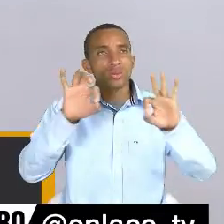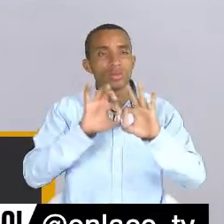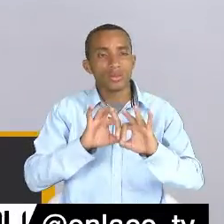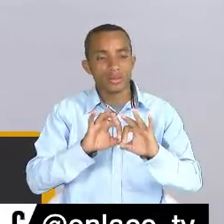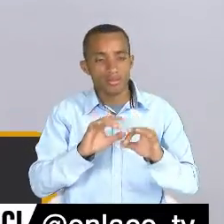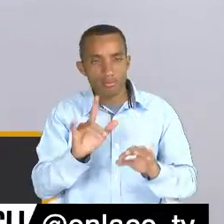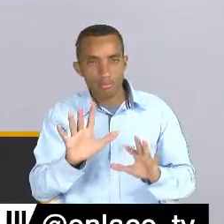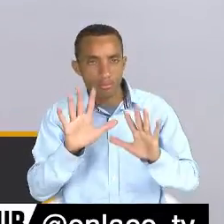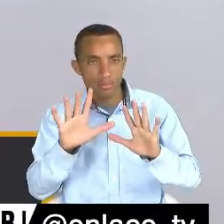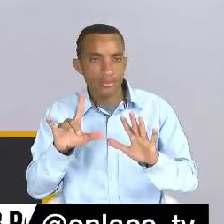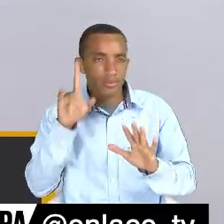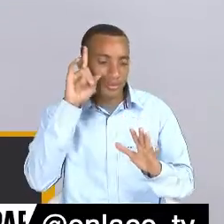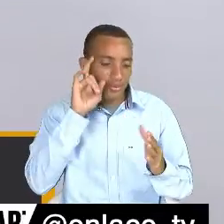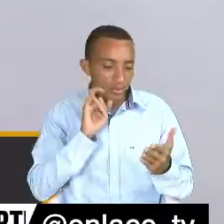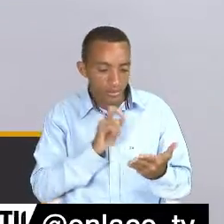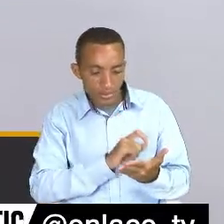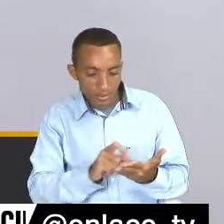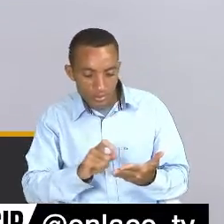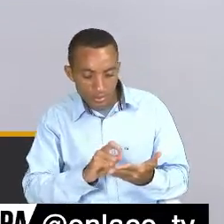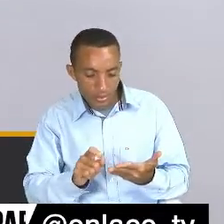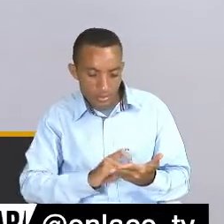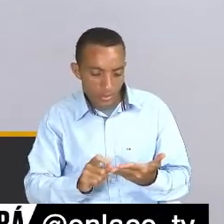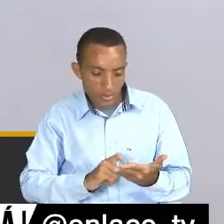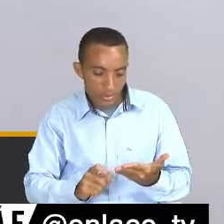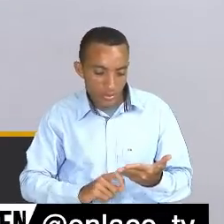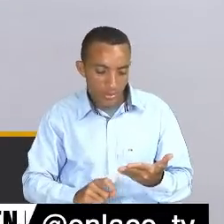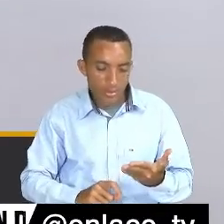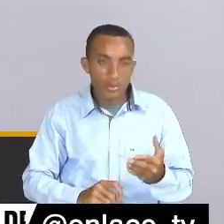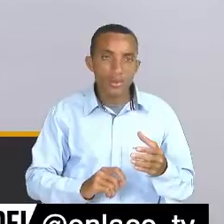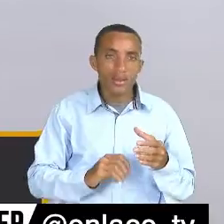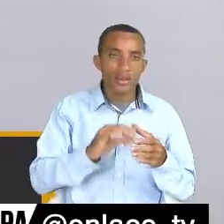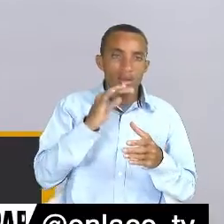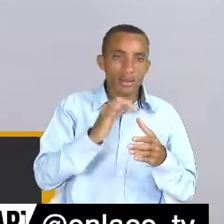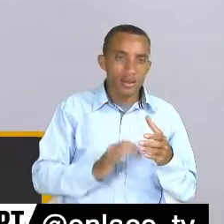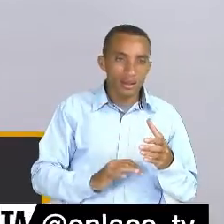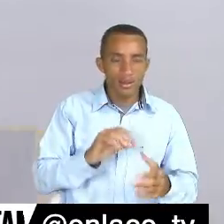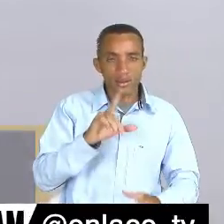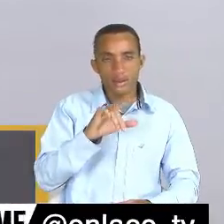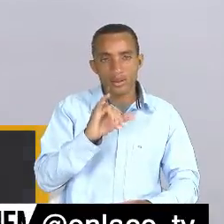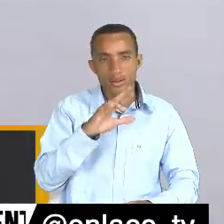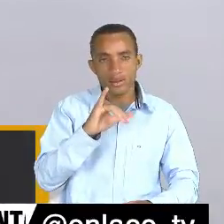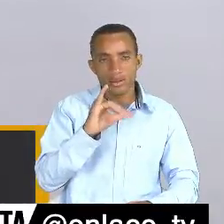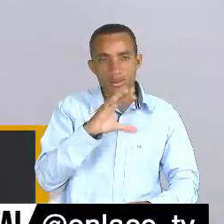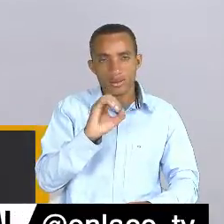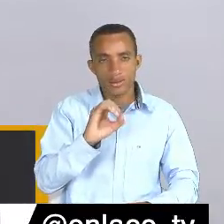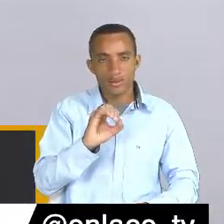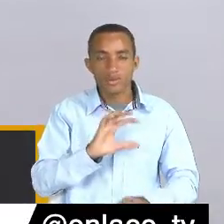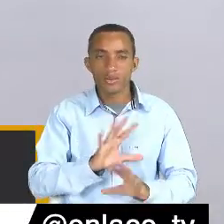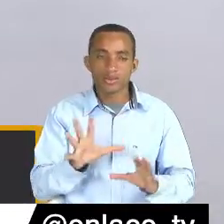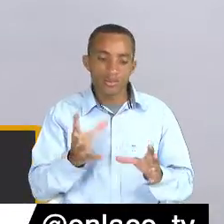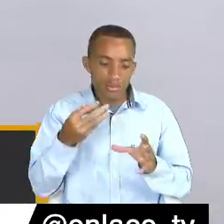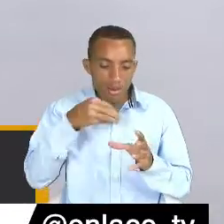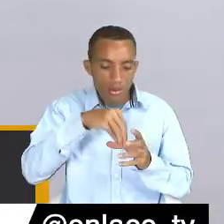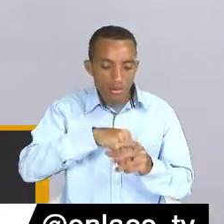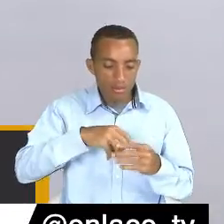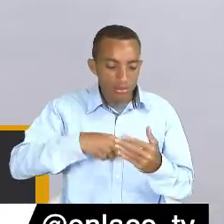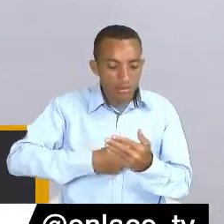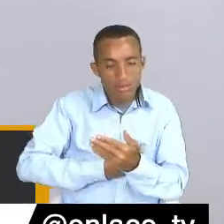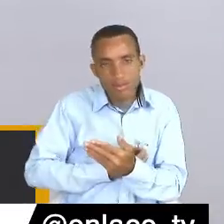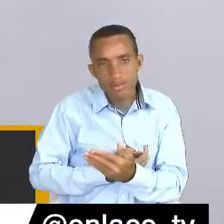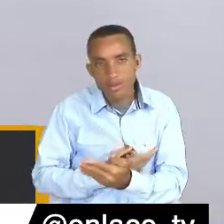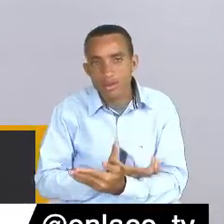más exactamente el género lírico, en donde está inmersa la poesía. Y es a raíz